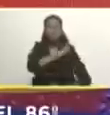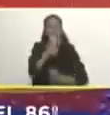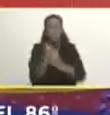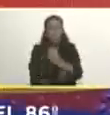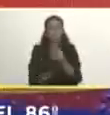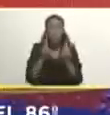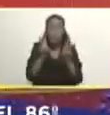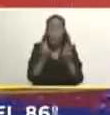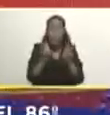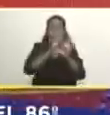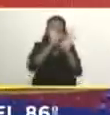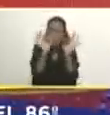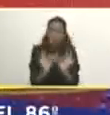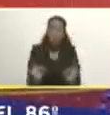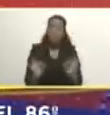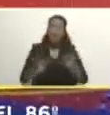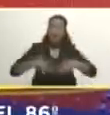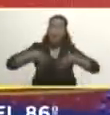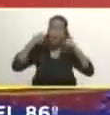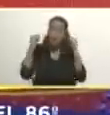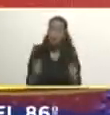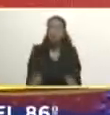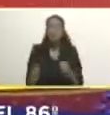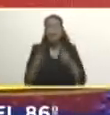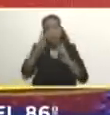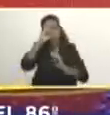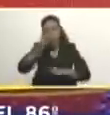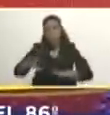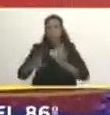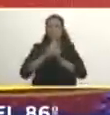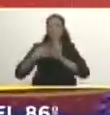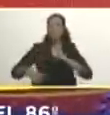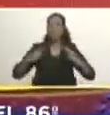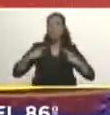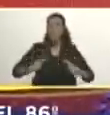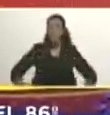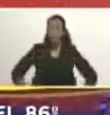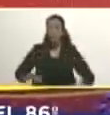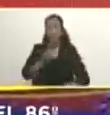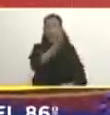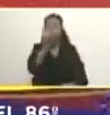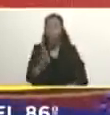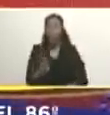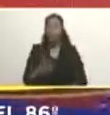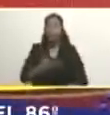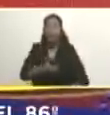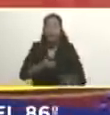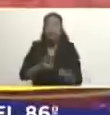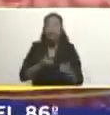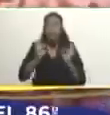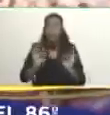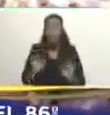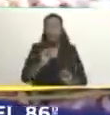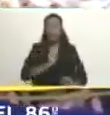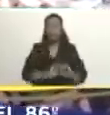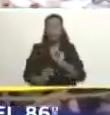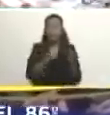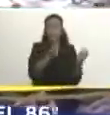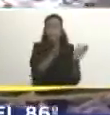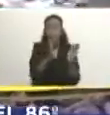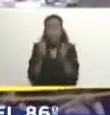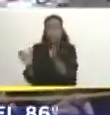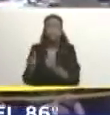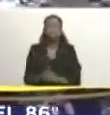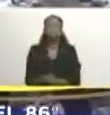un nuevo equipamiento para garantizar el respeto a los derechos humanos en el uso proporcional y diferenciado de la